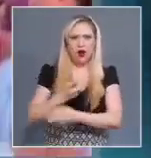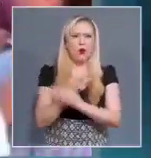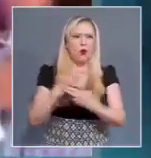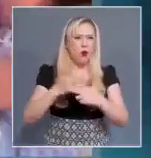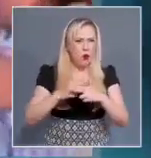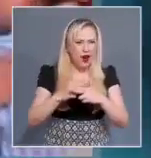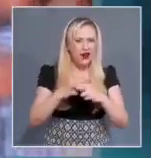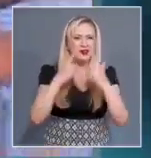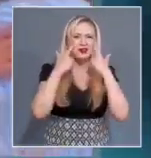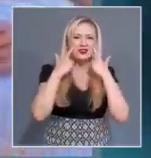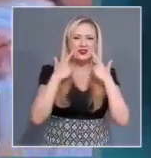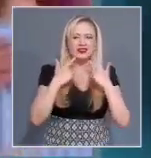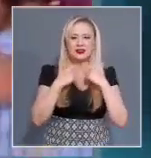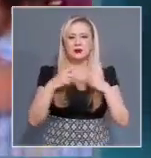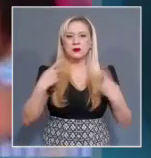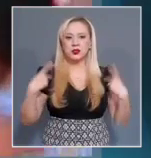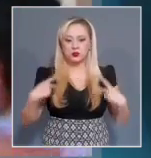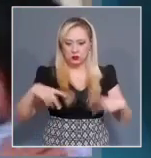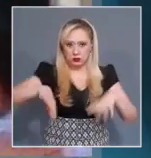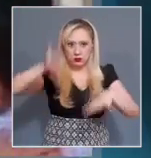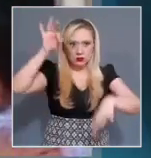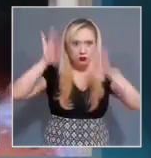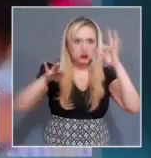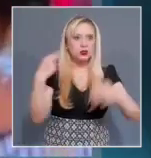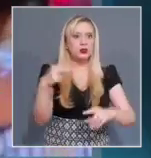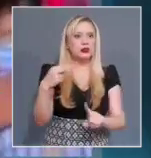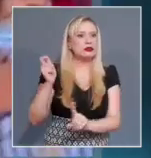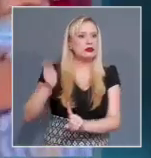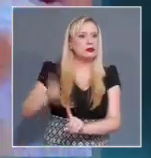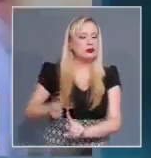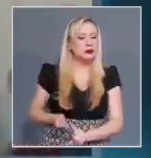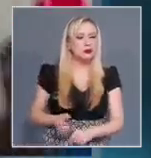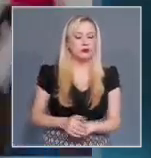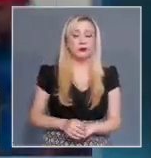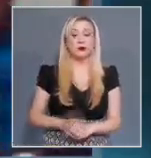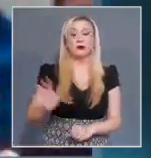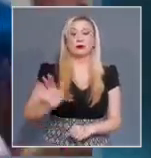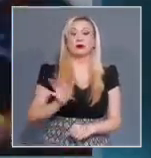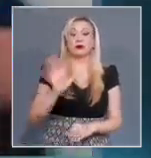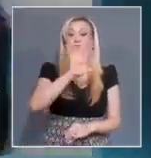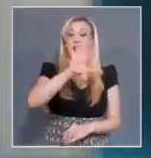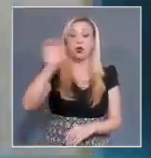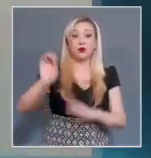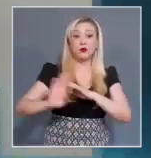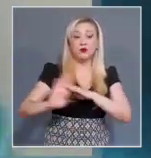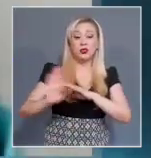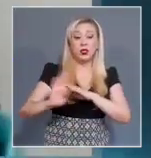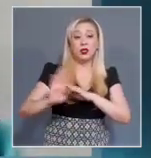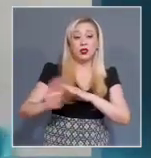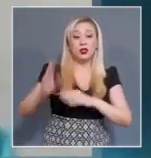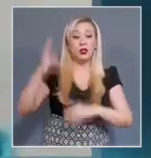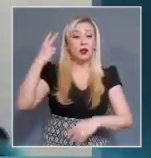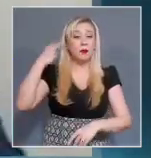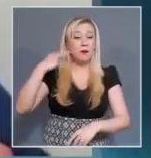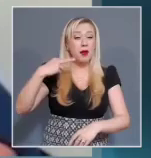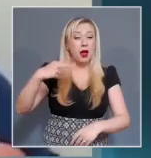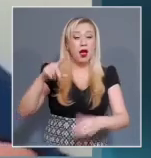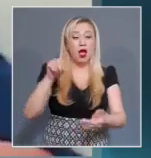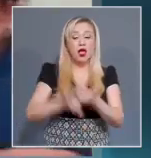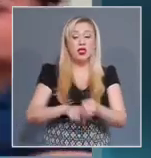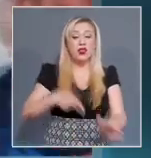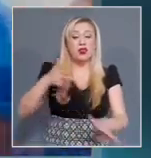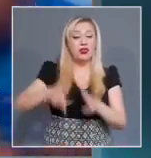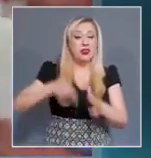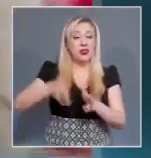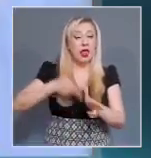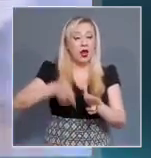Autoridades de Coahuila rescataron a más de 500 migrantes provenientes de Centroamérica que viajaban hacinados en un tren en el municipio de